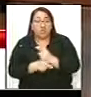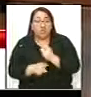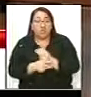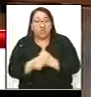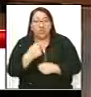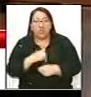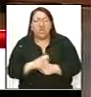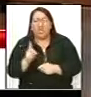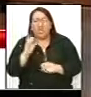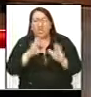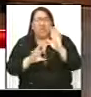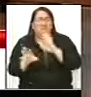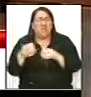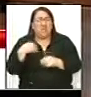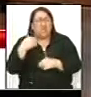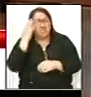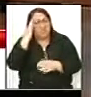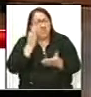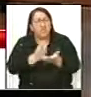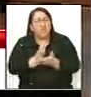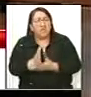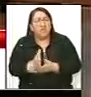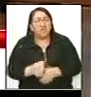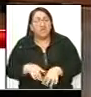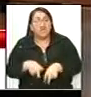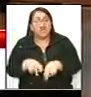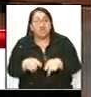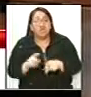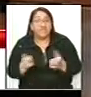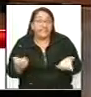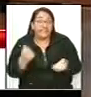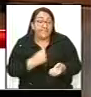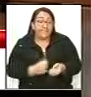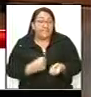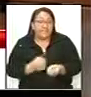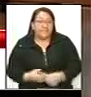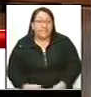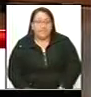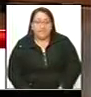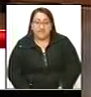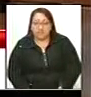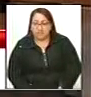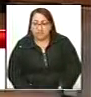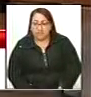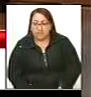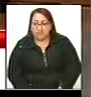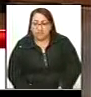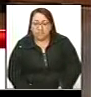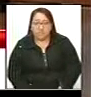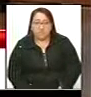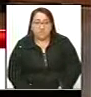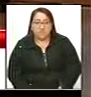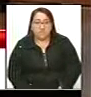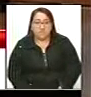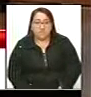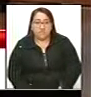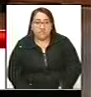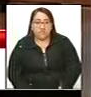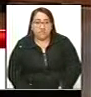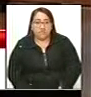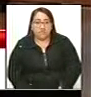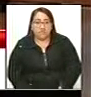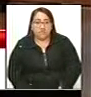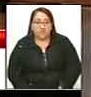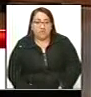le dice, no te preocupes, yo solo sigo tus pasos. Y lamentablemente, como sociedad, no somos un buen ejemplo para los